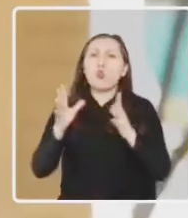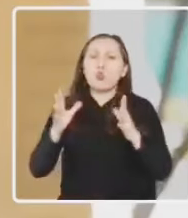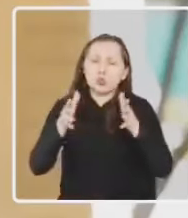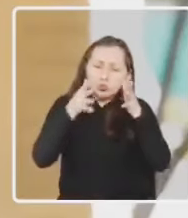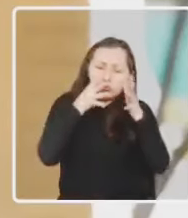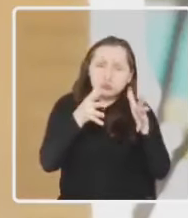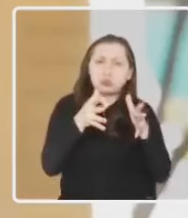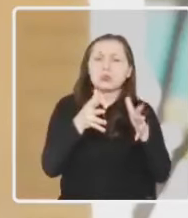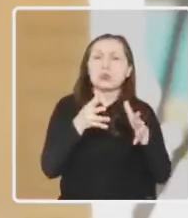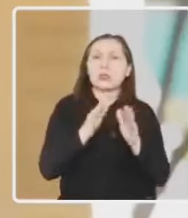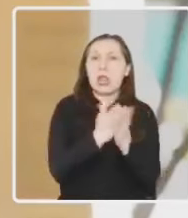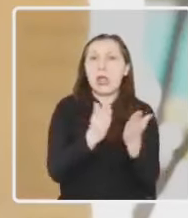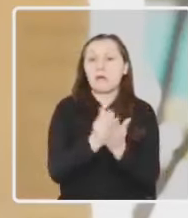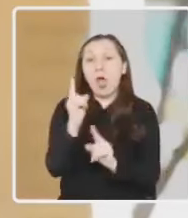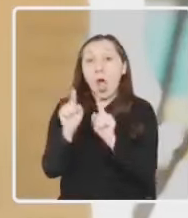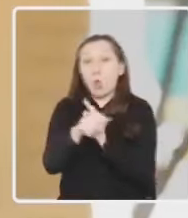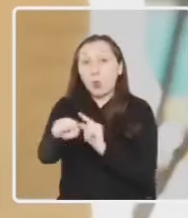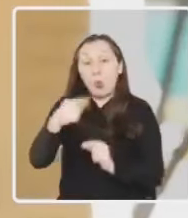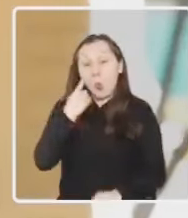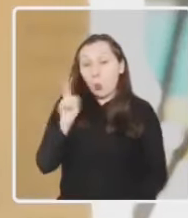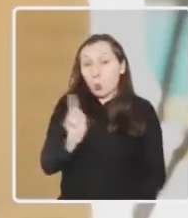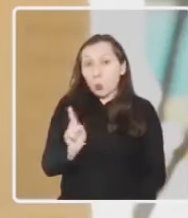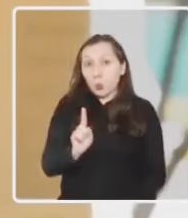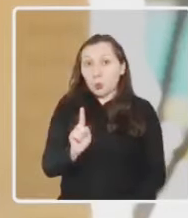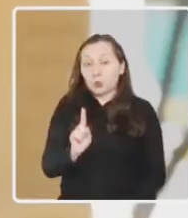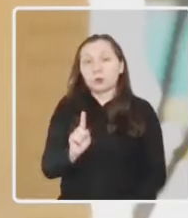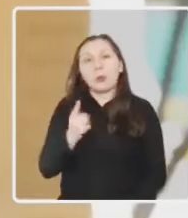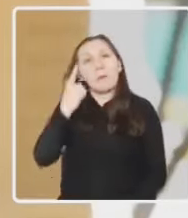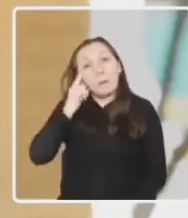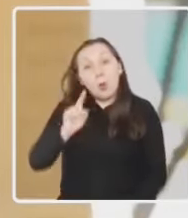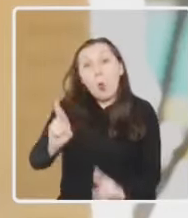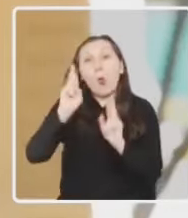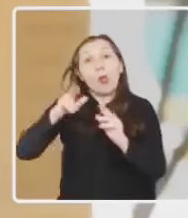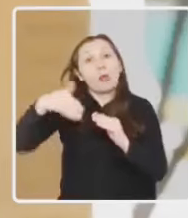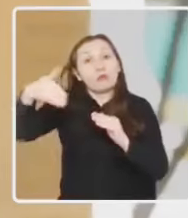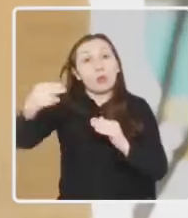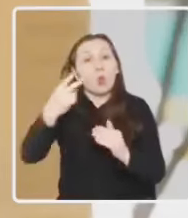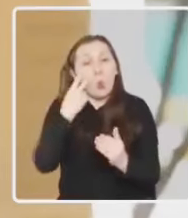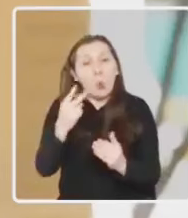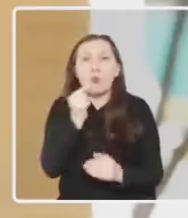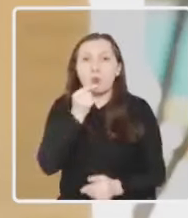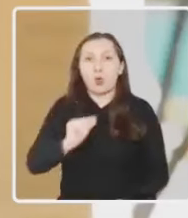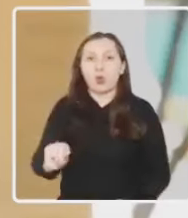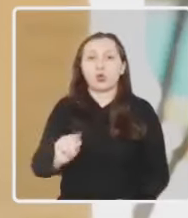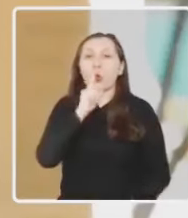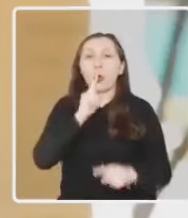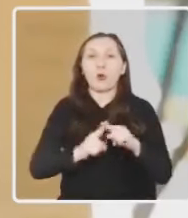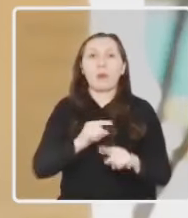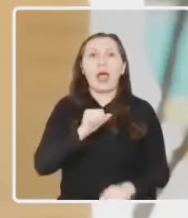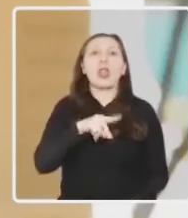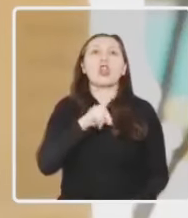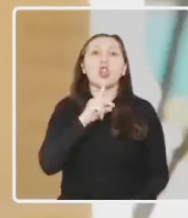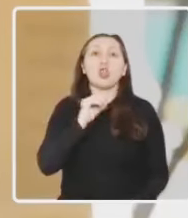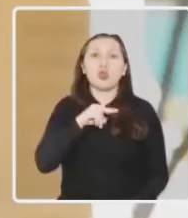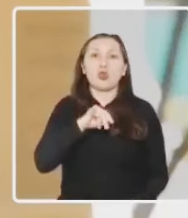libros. Quizás algunos de ustedes no lo conozcan, pero ojalá lo puedan conocer pronto, que se llama Antonio